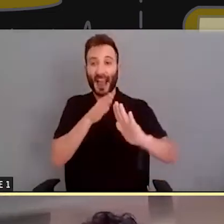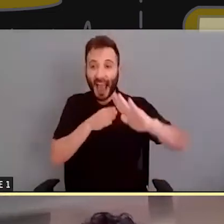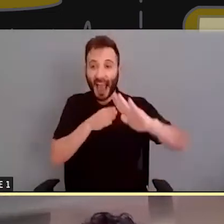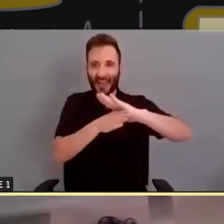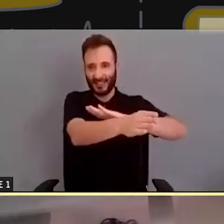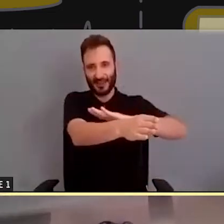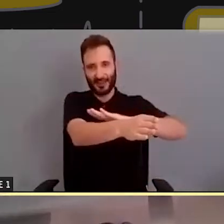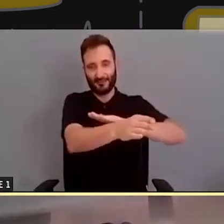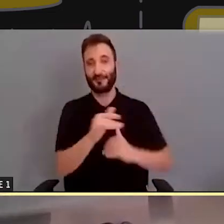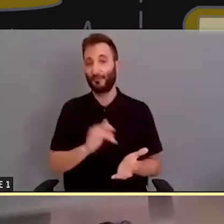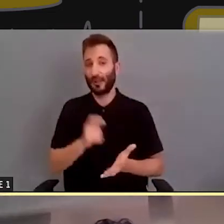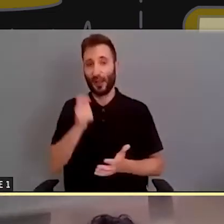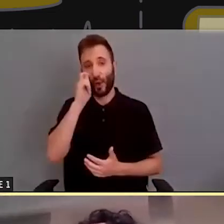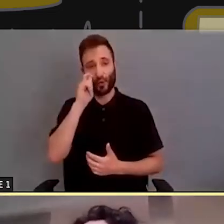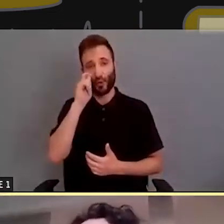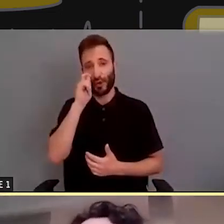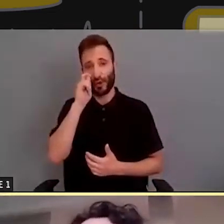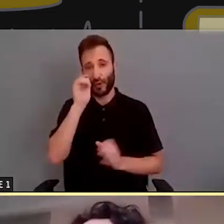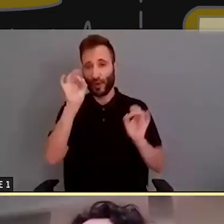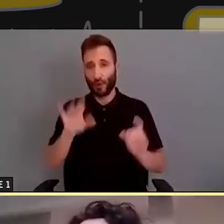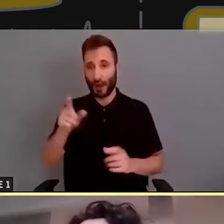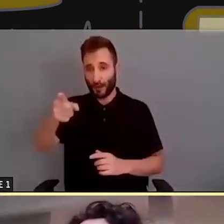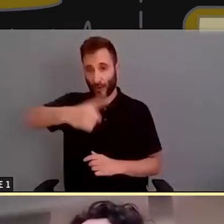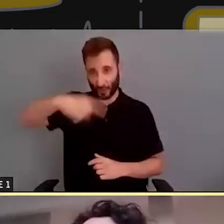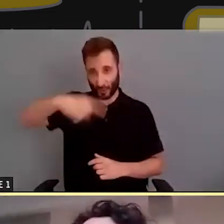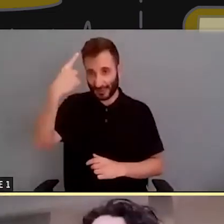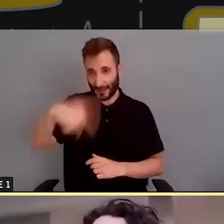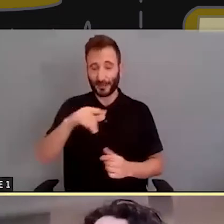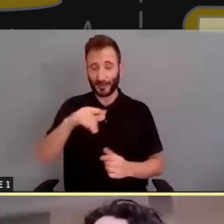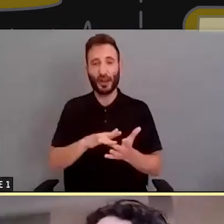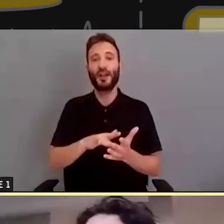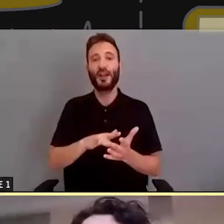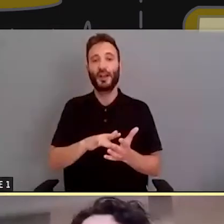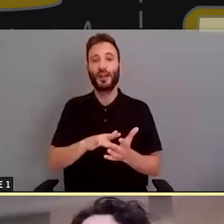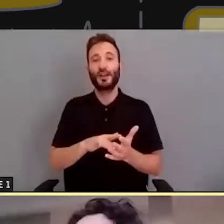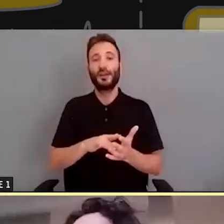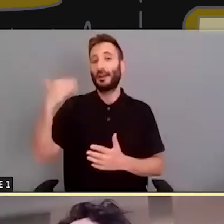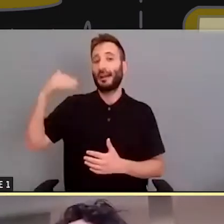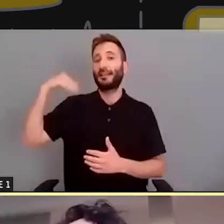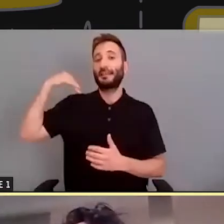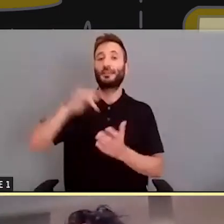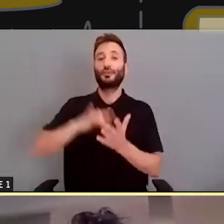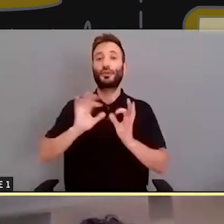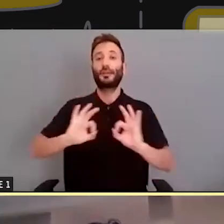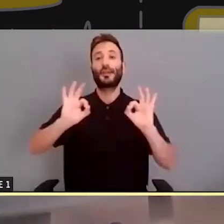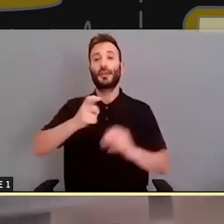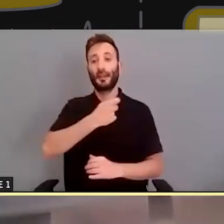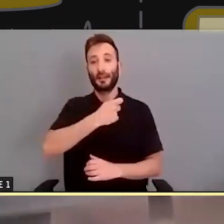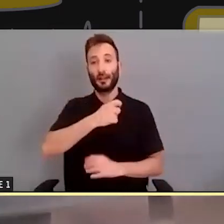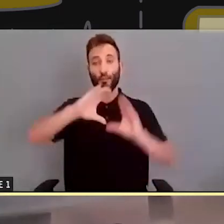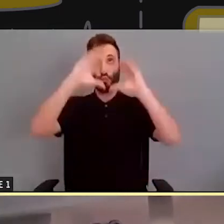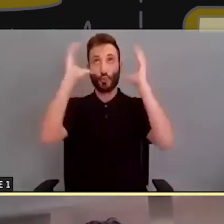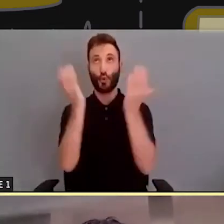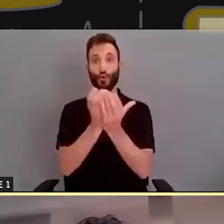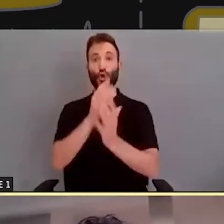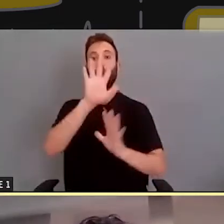El turismo, como casi todos ya sabéis, pues representaba, he puesto, más del 10% del PIB mundial y 1 de cada